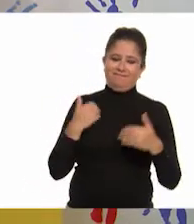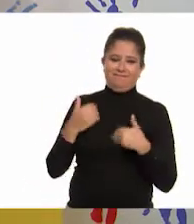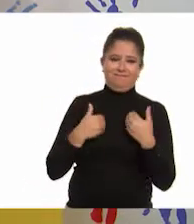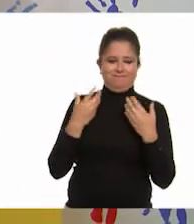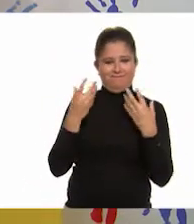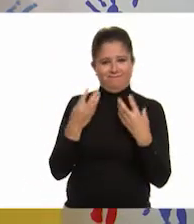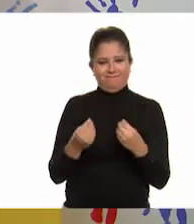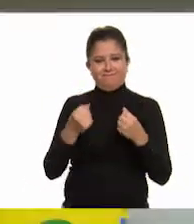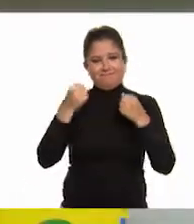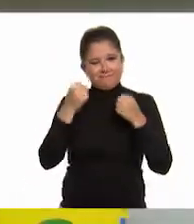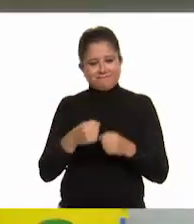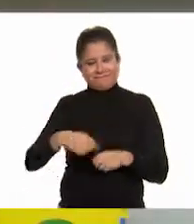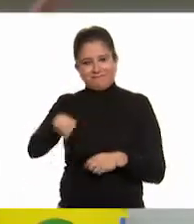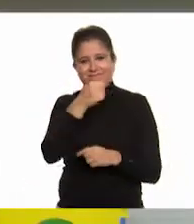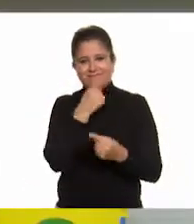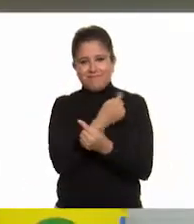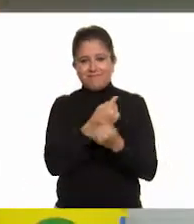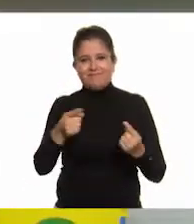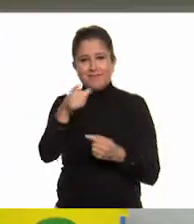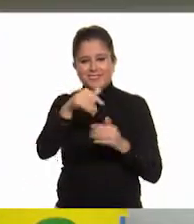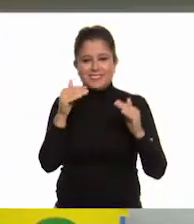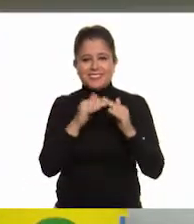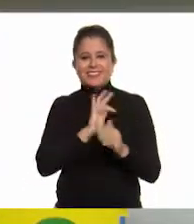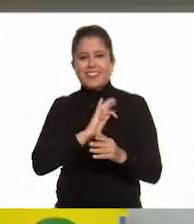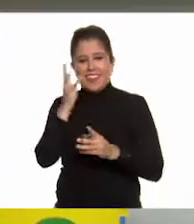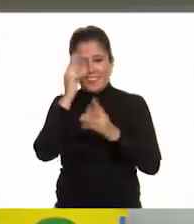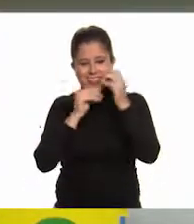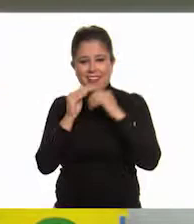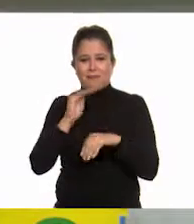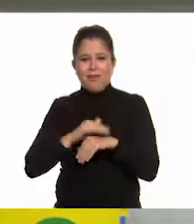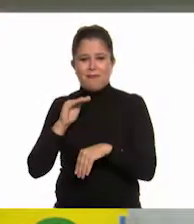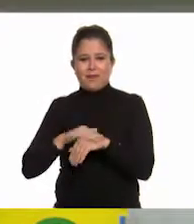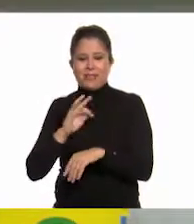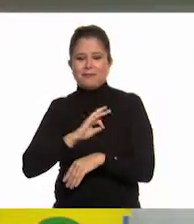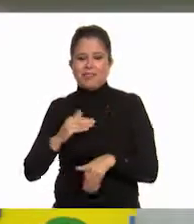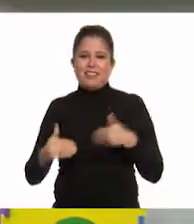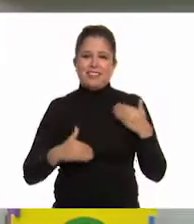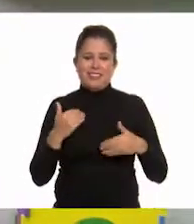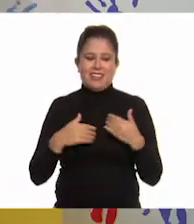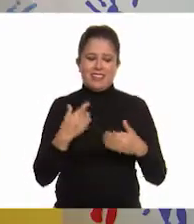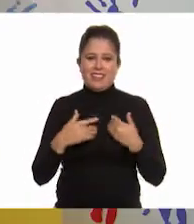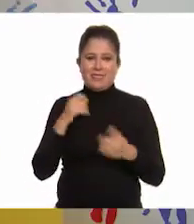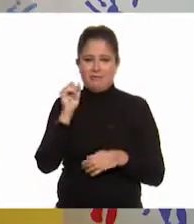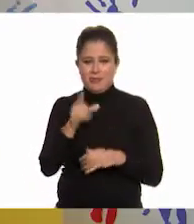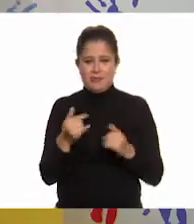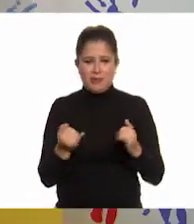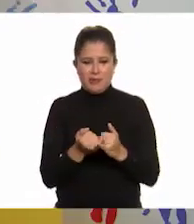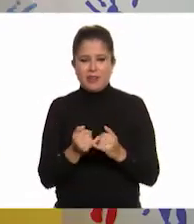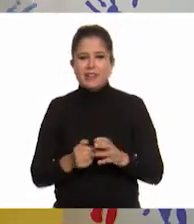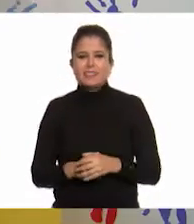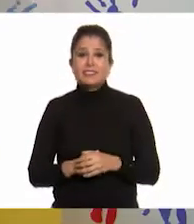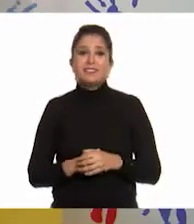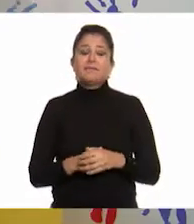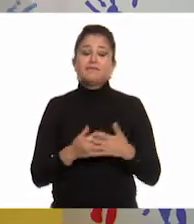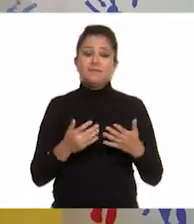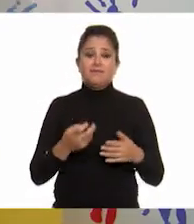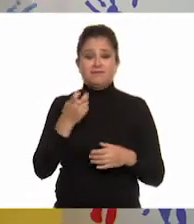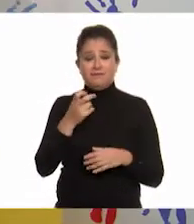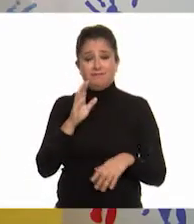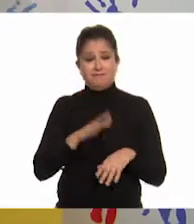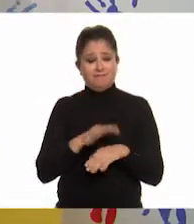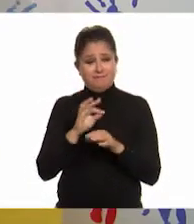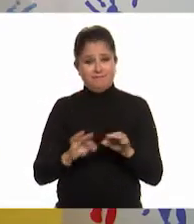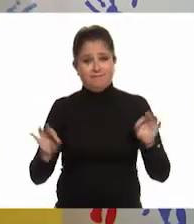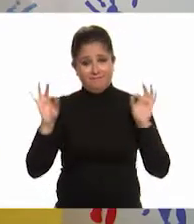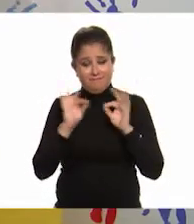y seguramente las niñas y los niños en su casa van a aprender muchos más y se van a divertir igual. Y algo bien necesario